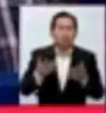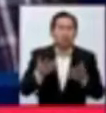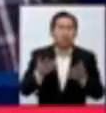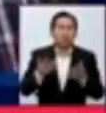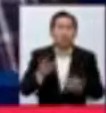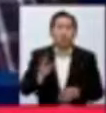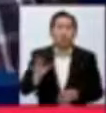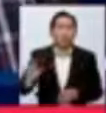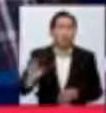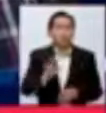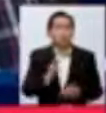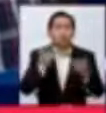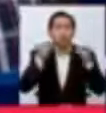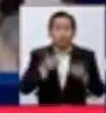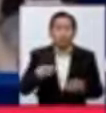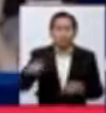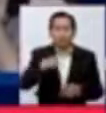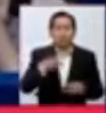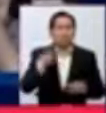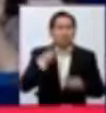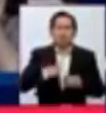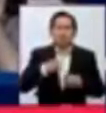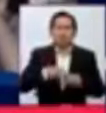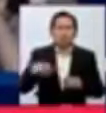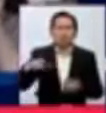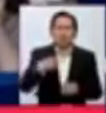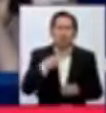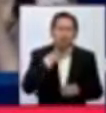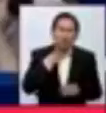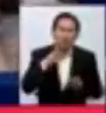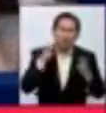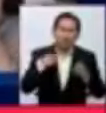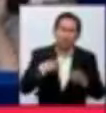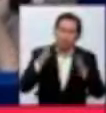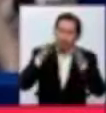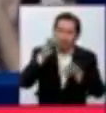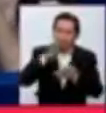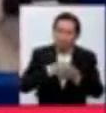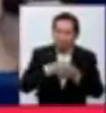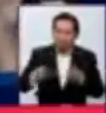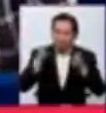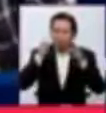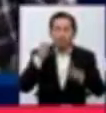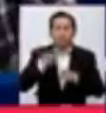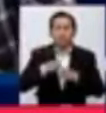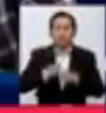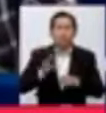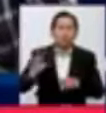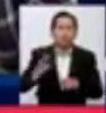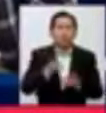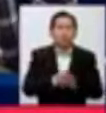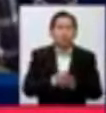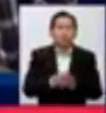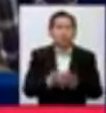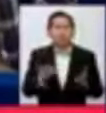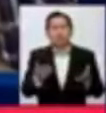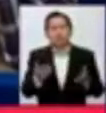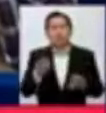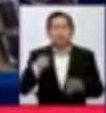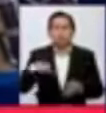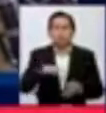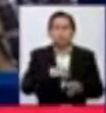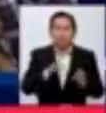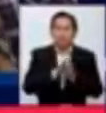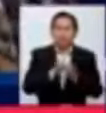población estudiantil está teniendo muchas dificultades para poder cumplir con la currícula. Y en ese caso, difícilmente se puede